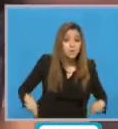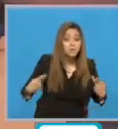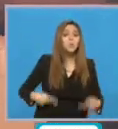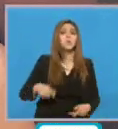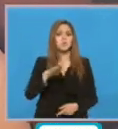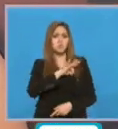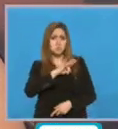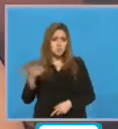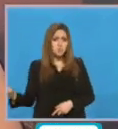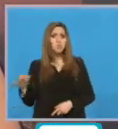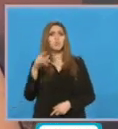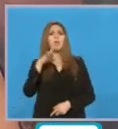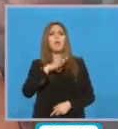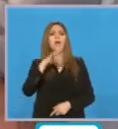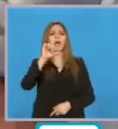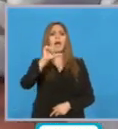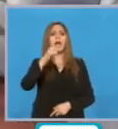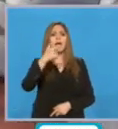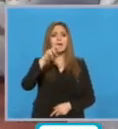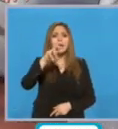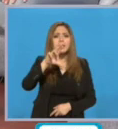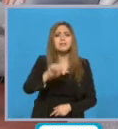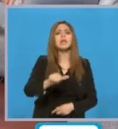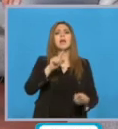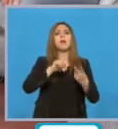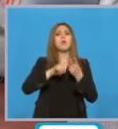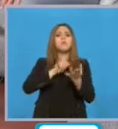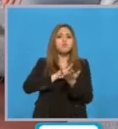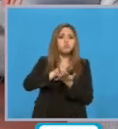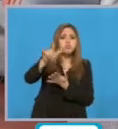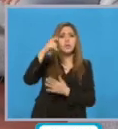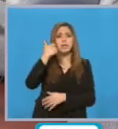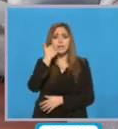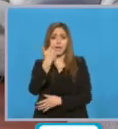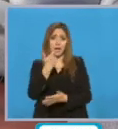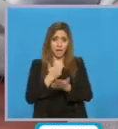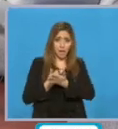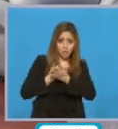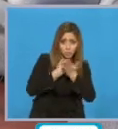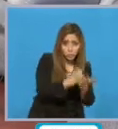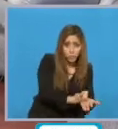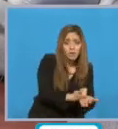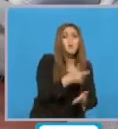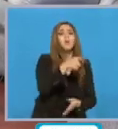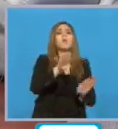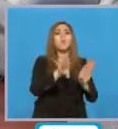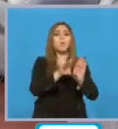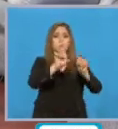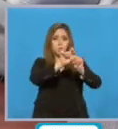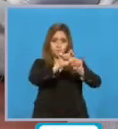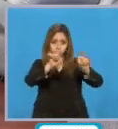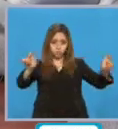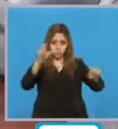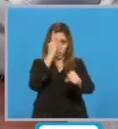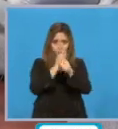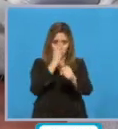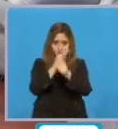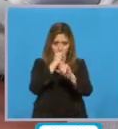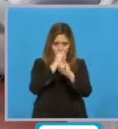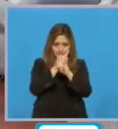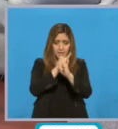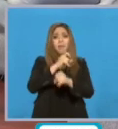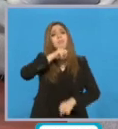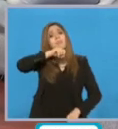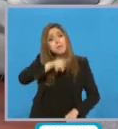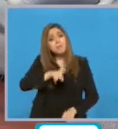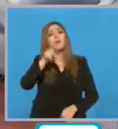con alguna agencia, alguna aerolínea que quiera apoyar, bueno, a través de la página de internet que está apareciendo, o también, ¿por qué